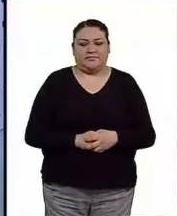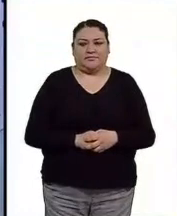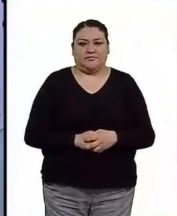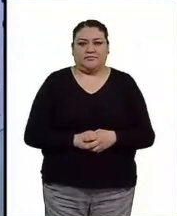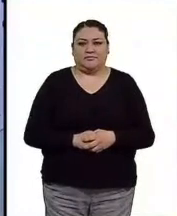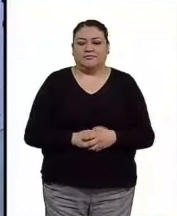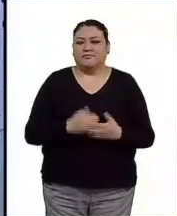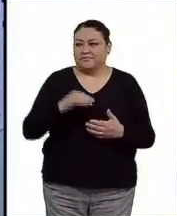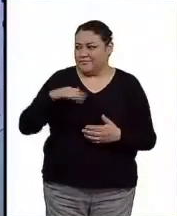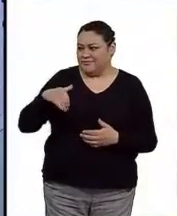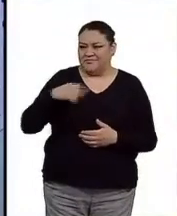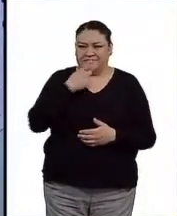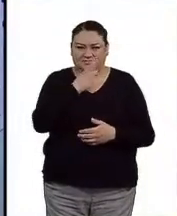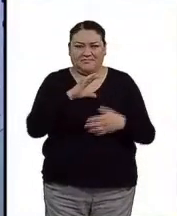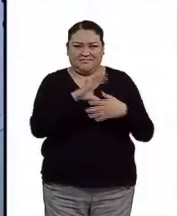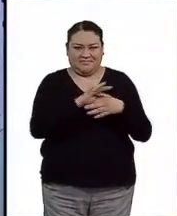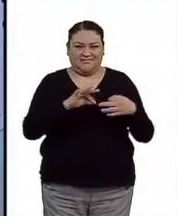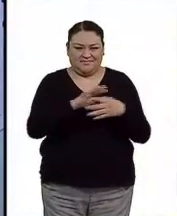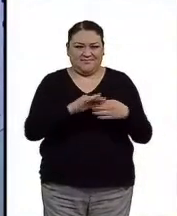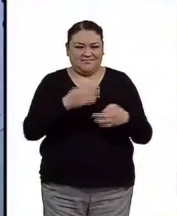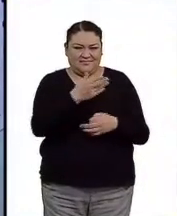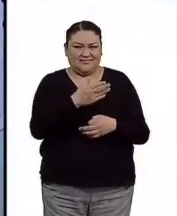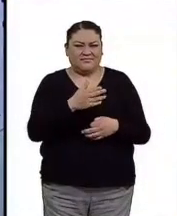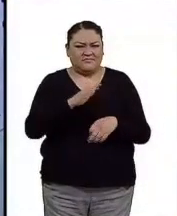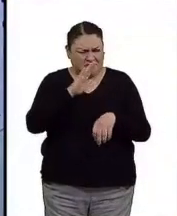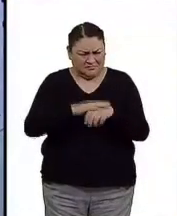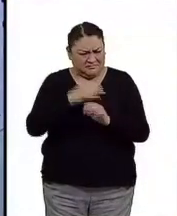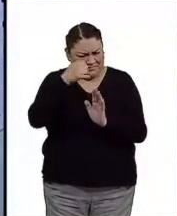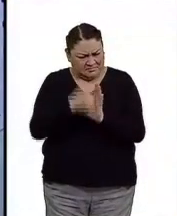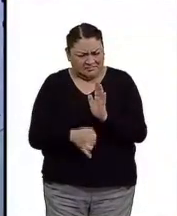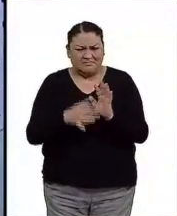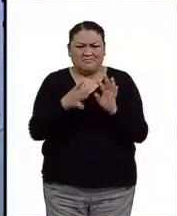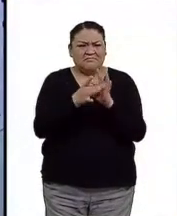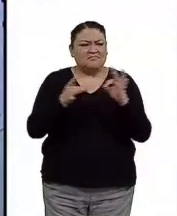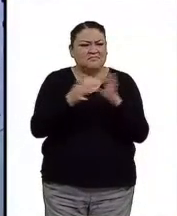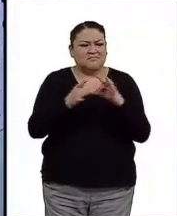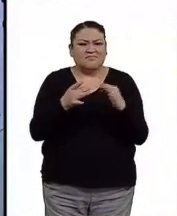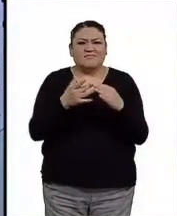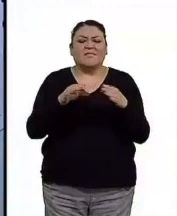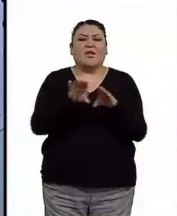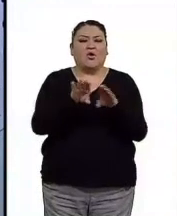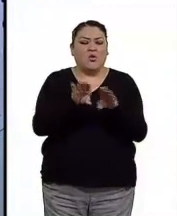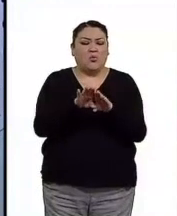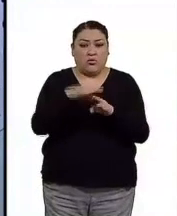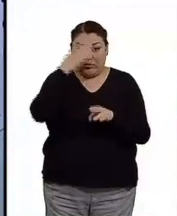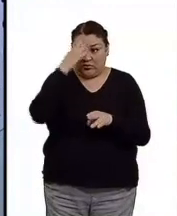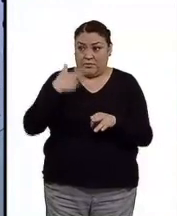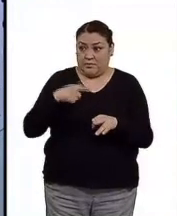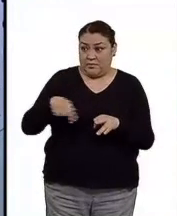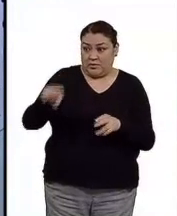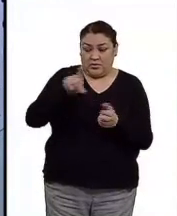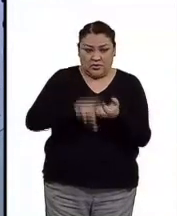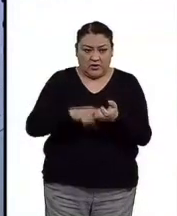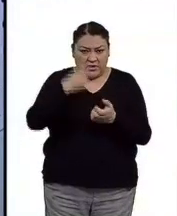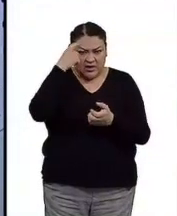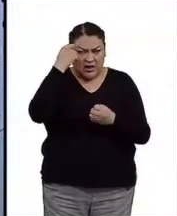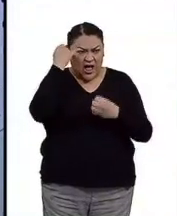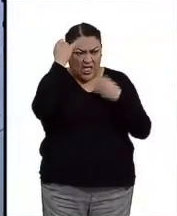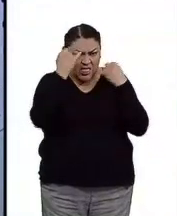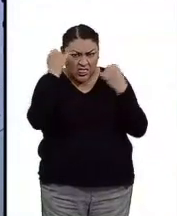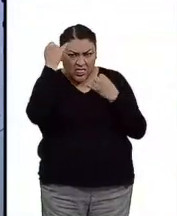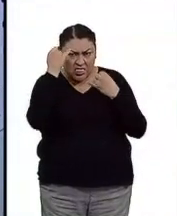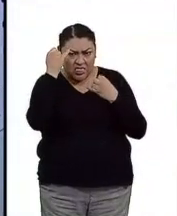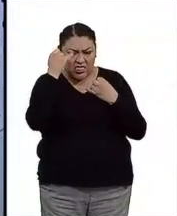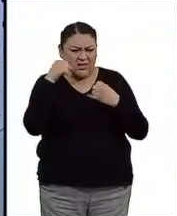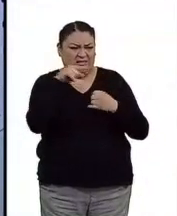esto que acaba de decir Jimena, Abigail, ¿nos puedes platicar un poco de qué manera inciden los estereotipos negativos de género en el ascenso, la